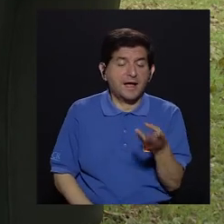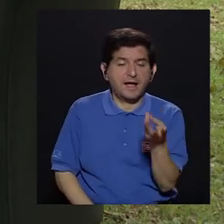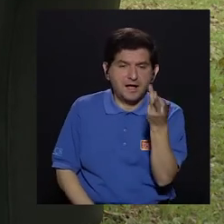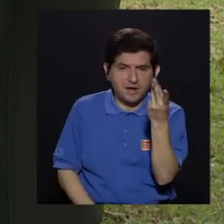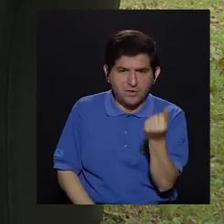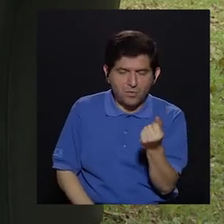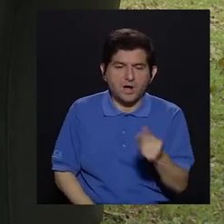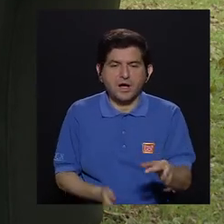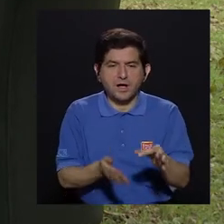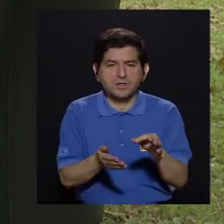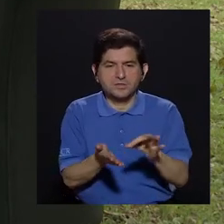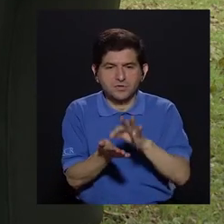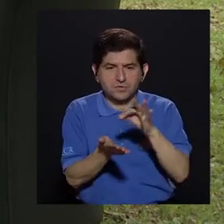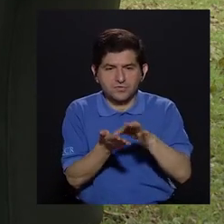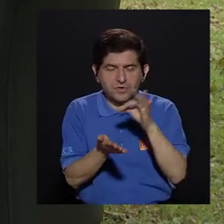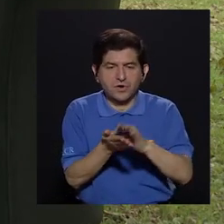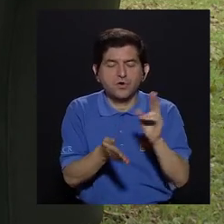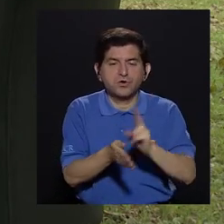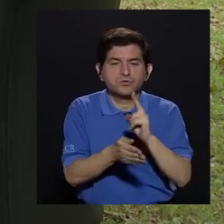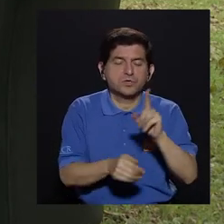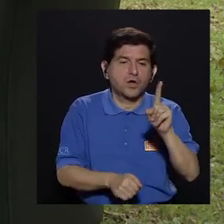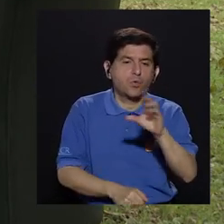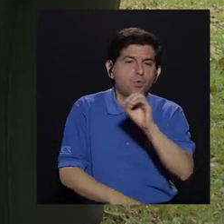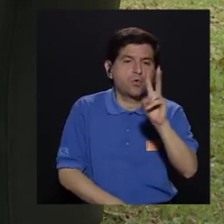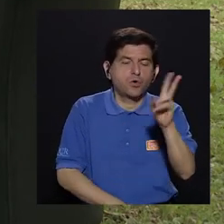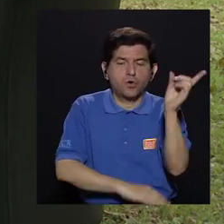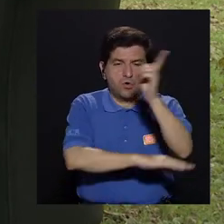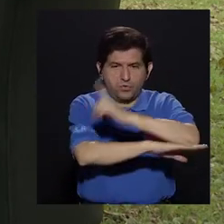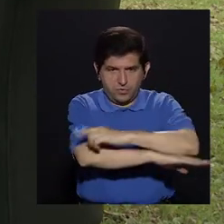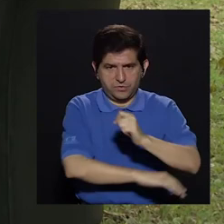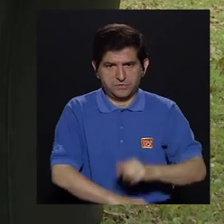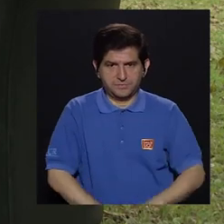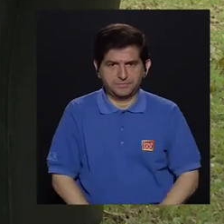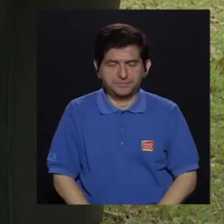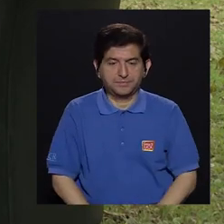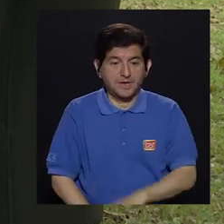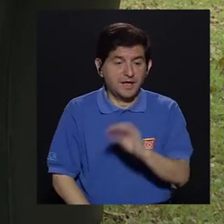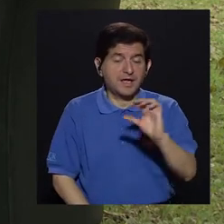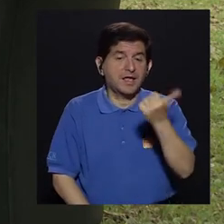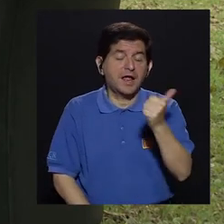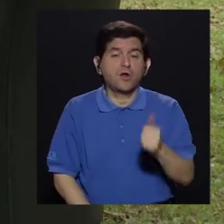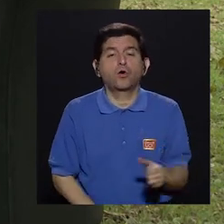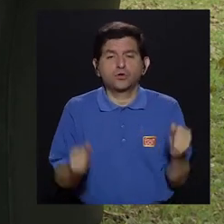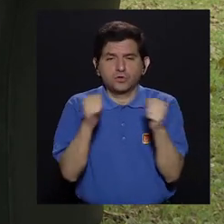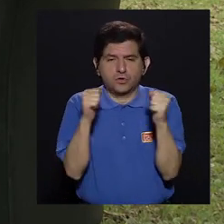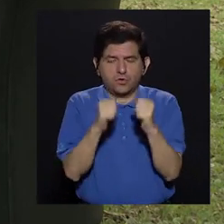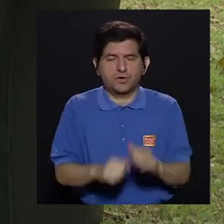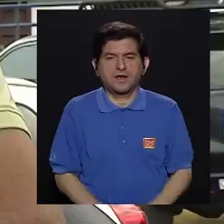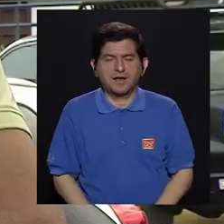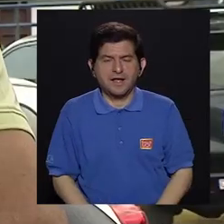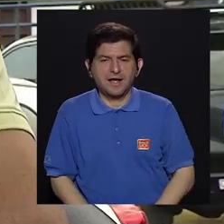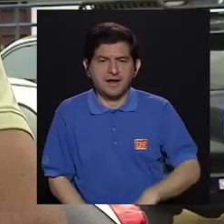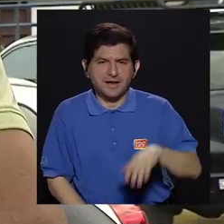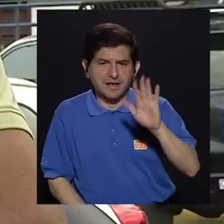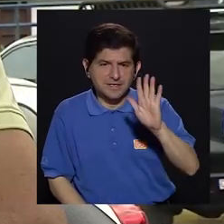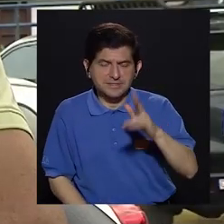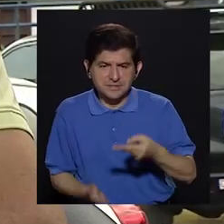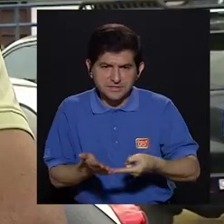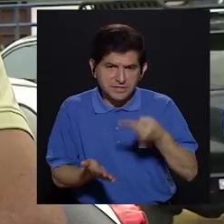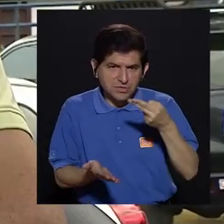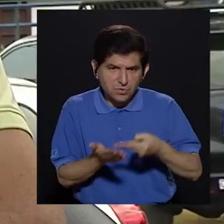de frijoles que vamos a ocupar en 1 o 2 días. Y entonces congelamos. 5 cucharadas por porción,